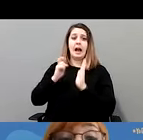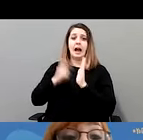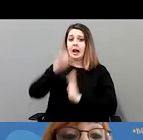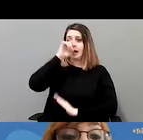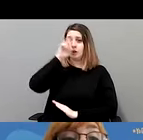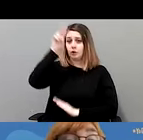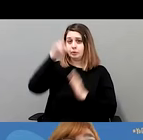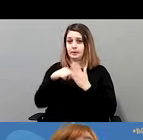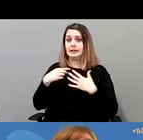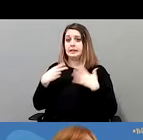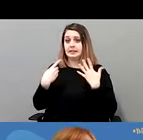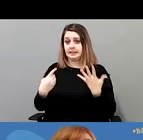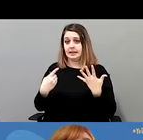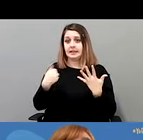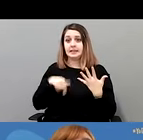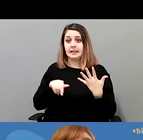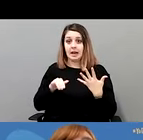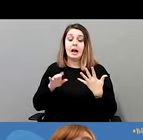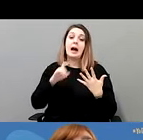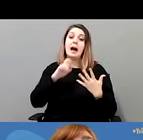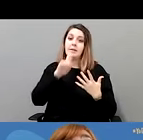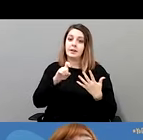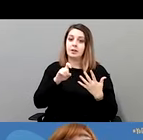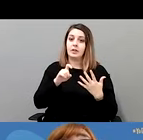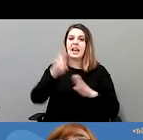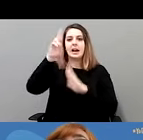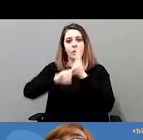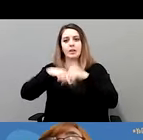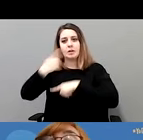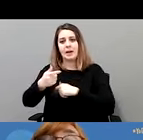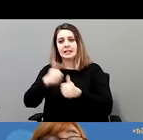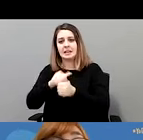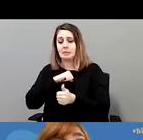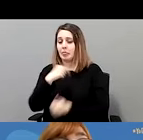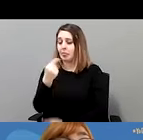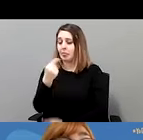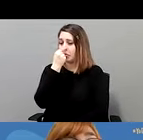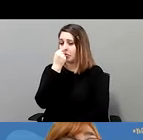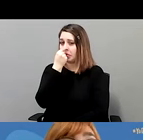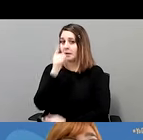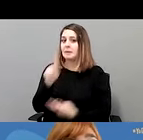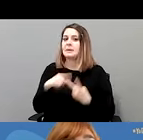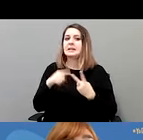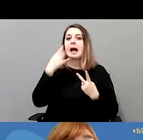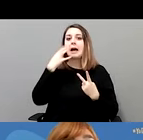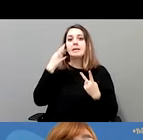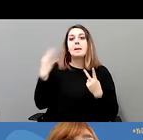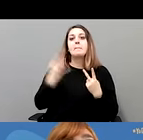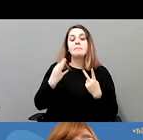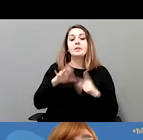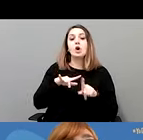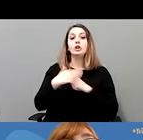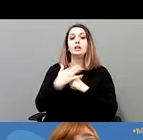ya anticipo que tiene una escasa regulación de la asistencia personal, y vamos a otear también qué está pasando en el